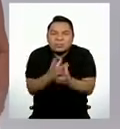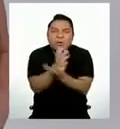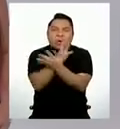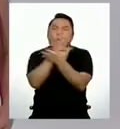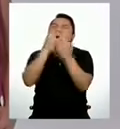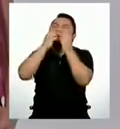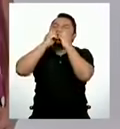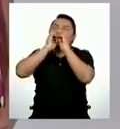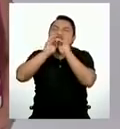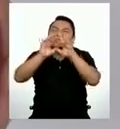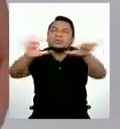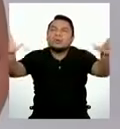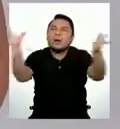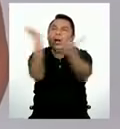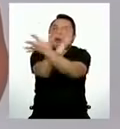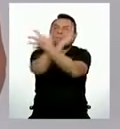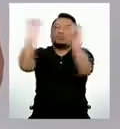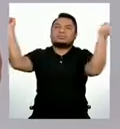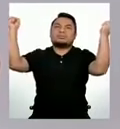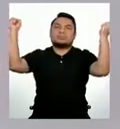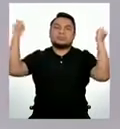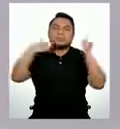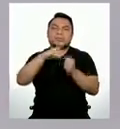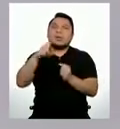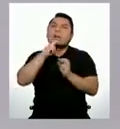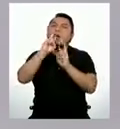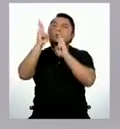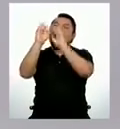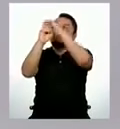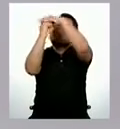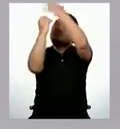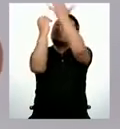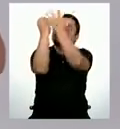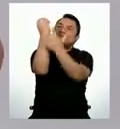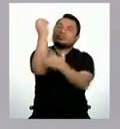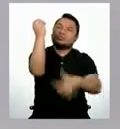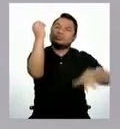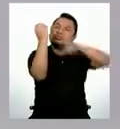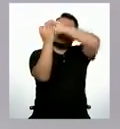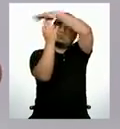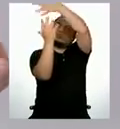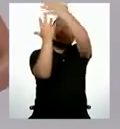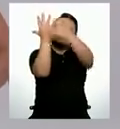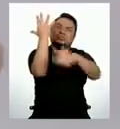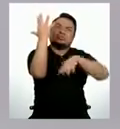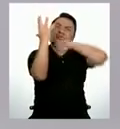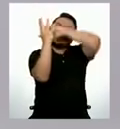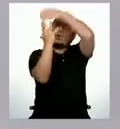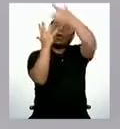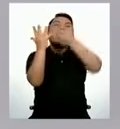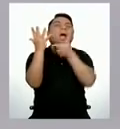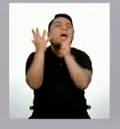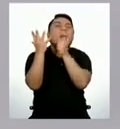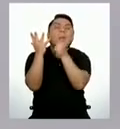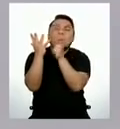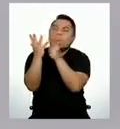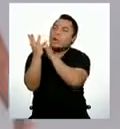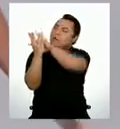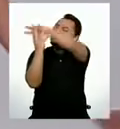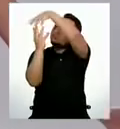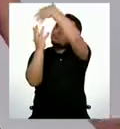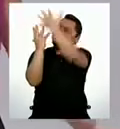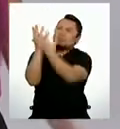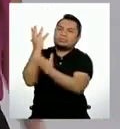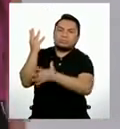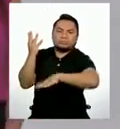El agua corría y corría como corren las olas en el mar bravo. Era una grandísima cantidad de agua que iba por